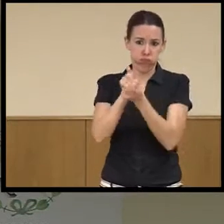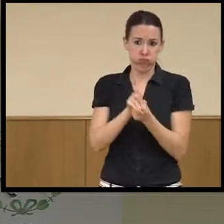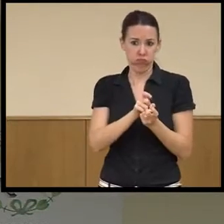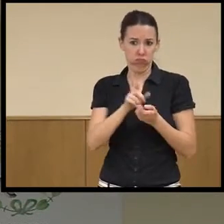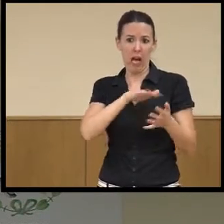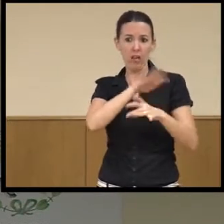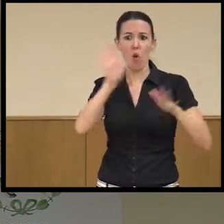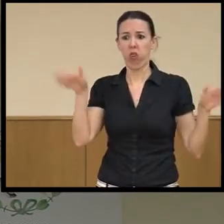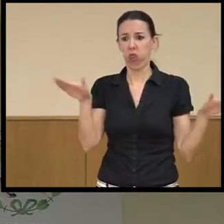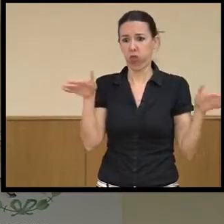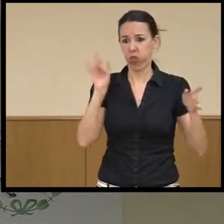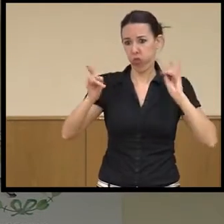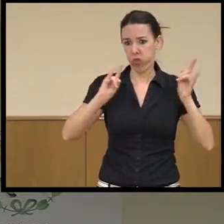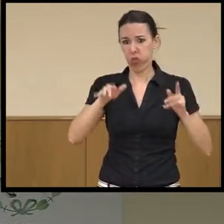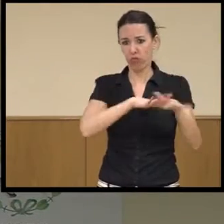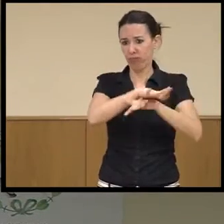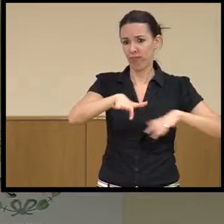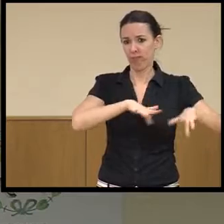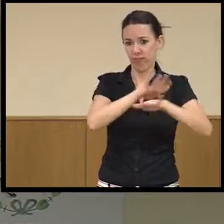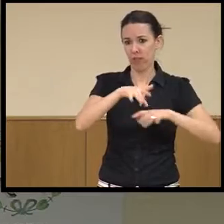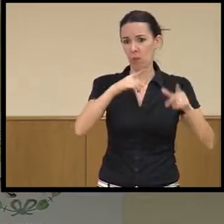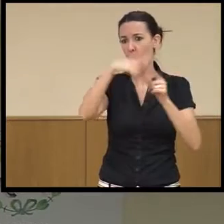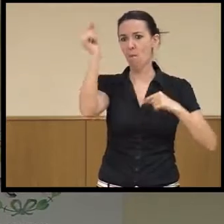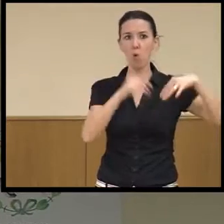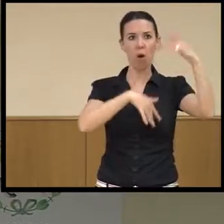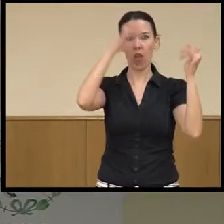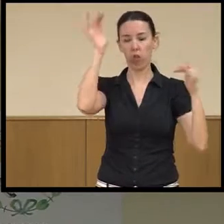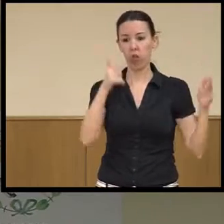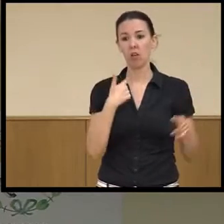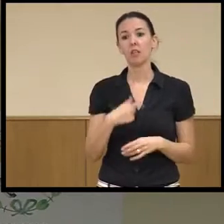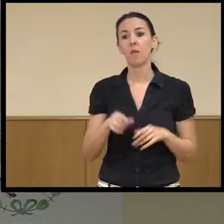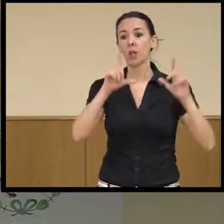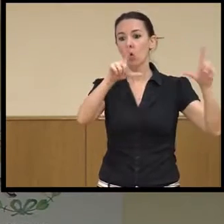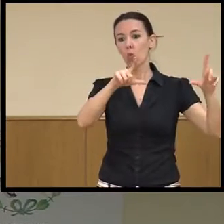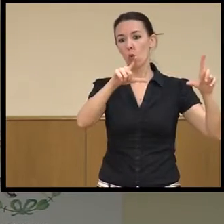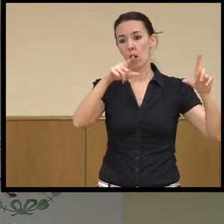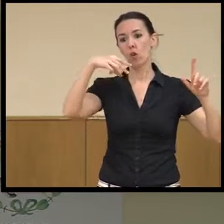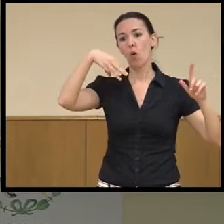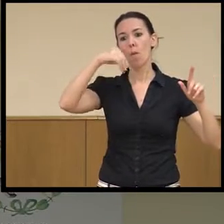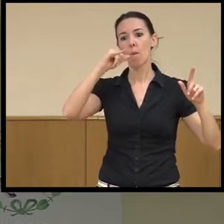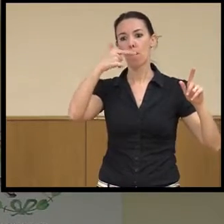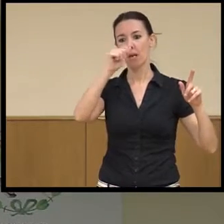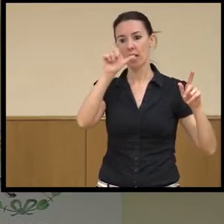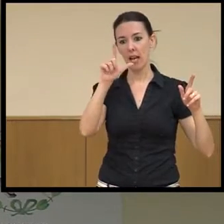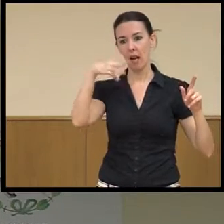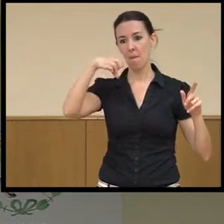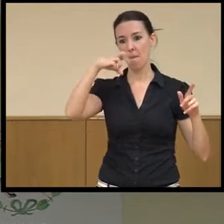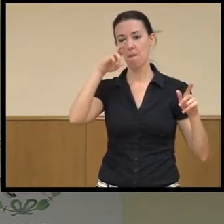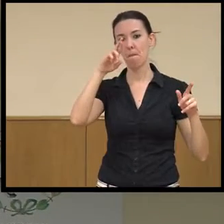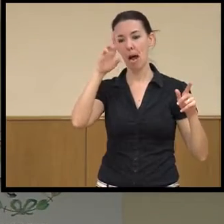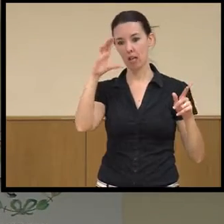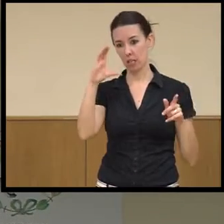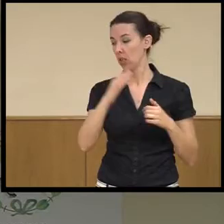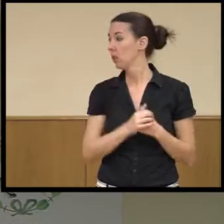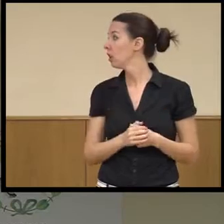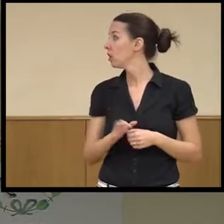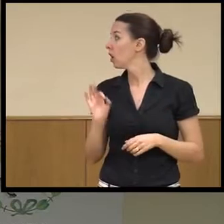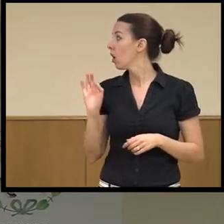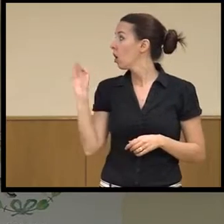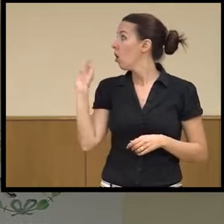profuso aleteo y revuelo de plumas. El cuadro es del valenciano Miguel Marc. O, por referirme a una de